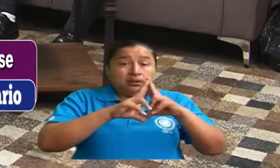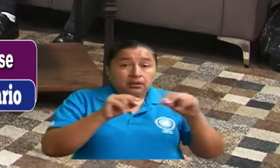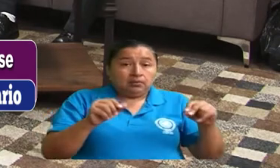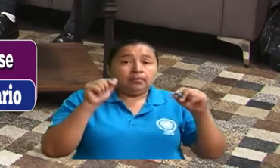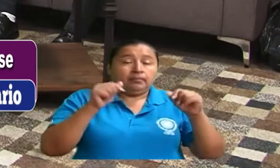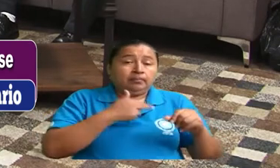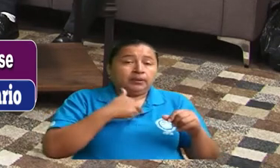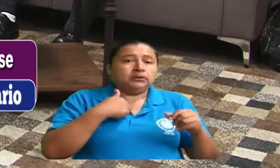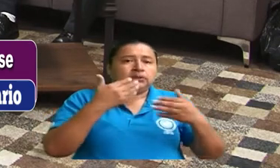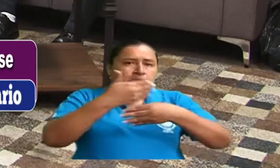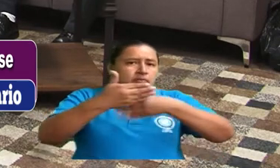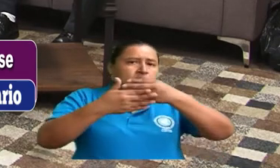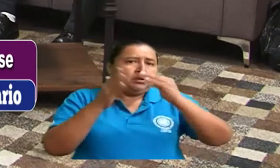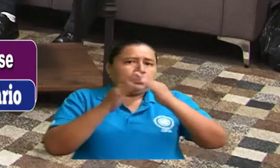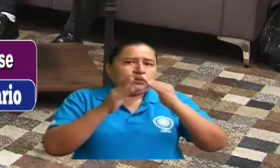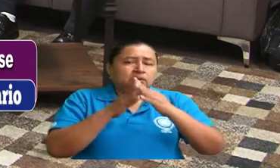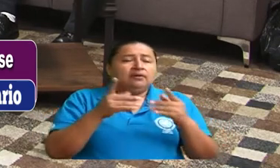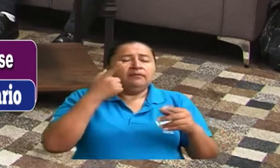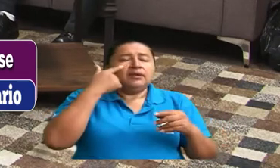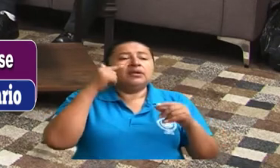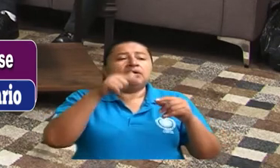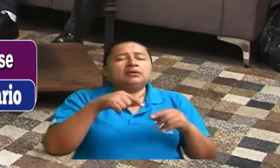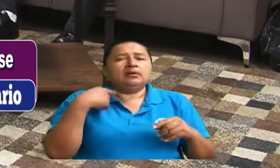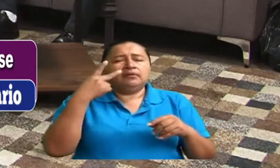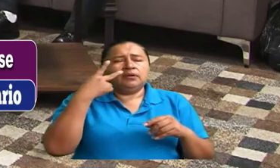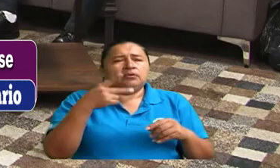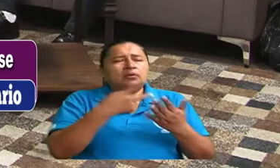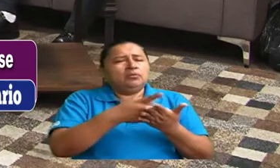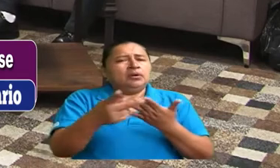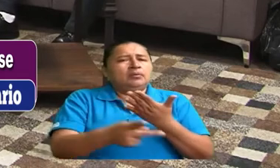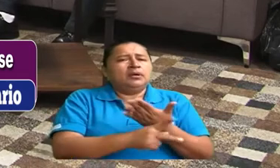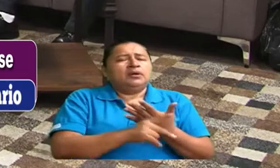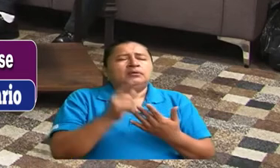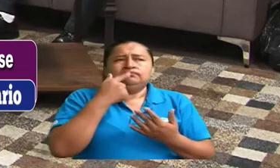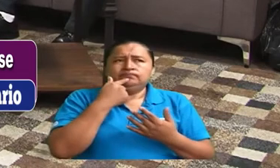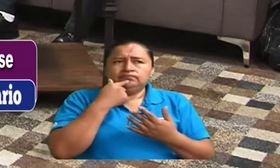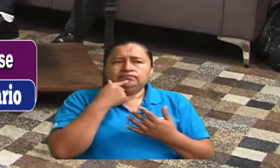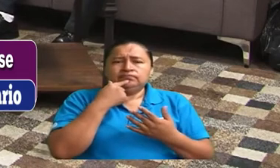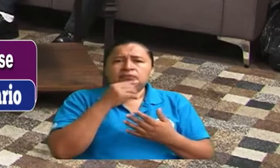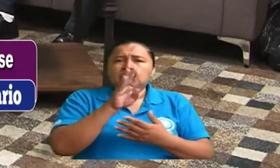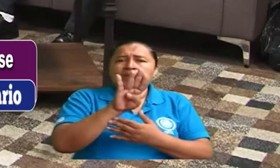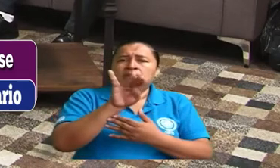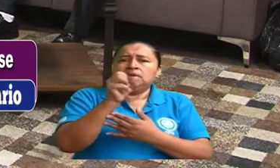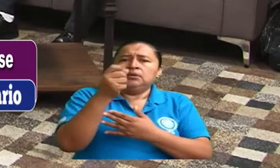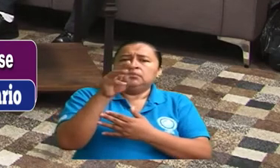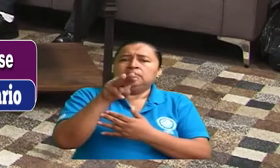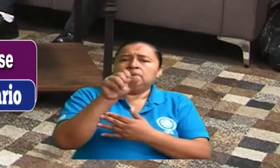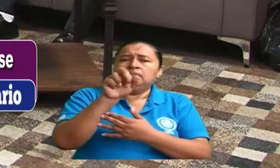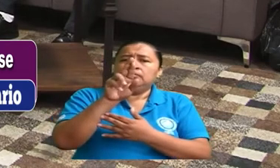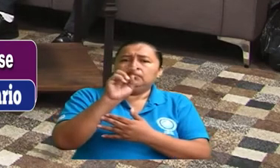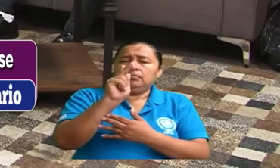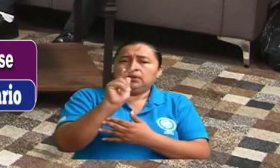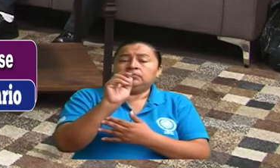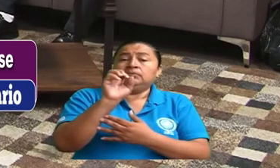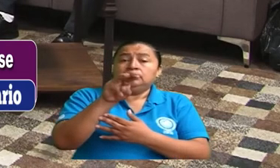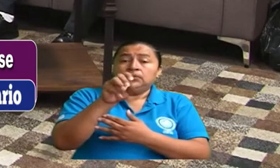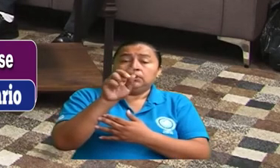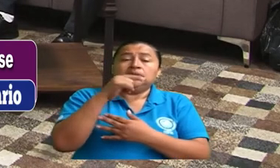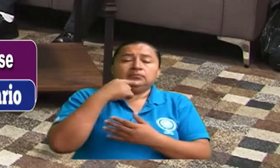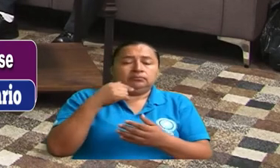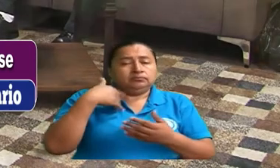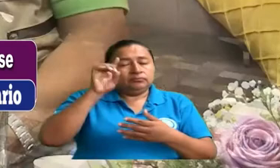para hacer las casas, pues. Fíjate que ahorita yo estaba viendo el programa de Bismar Martínez, okay, ¿no?, que está desarrollando nuestro